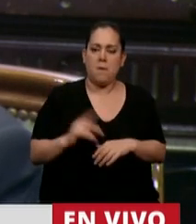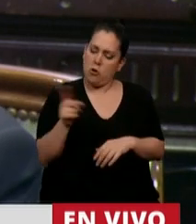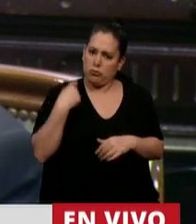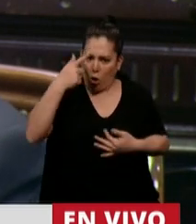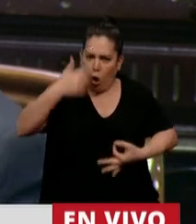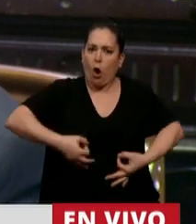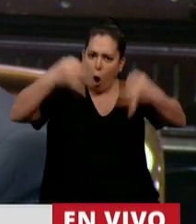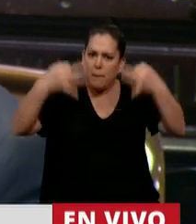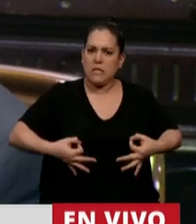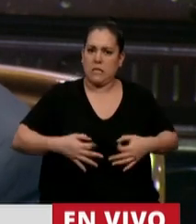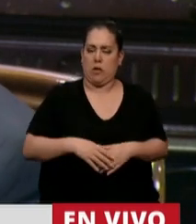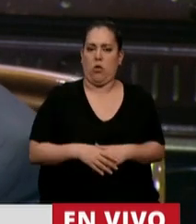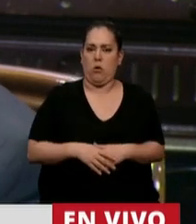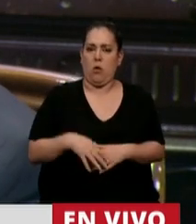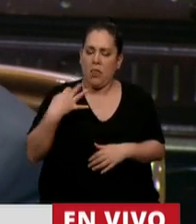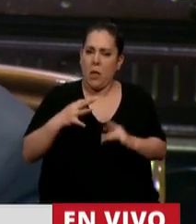ese convencimiento